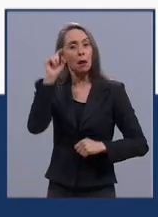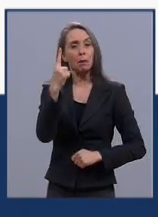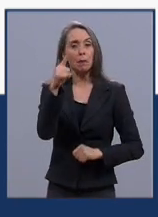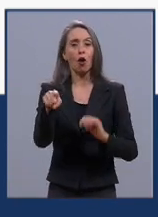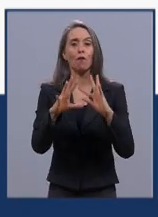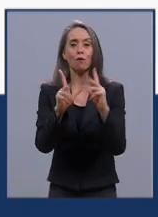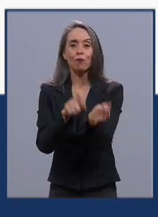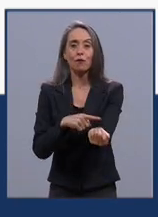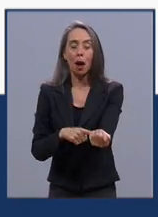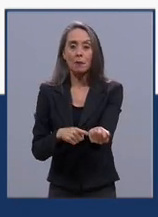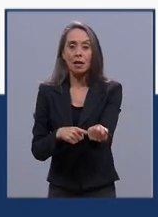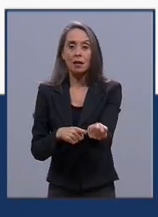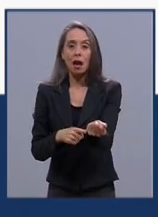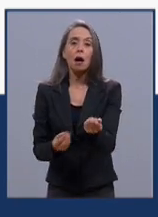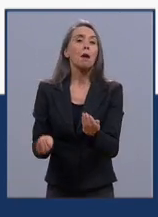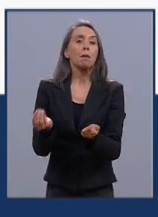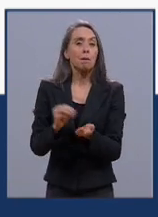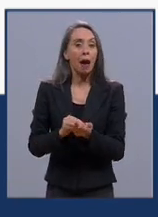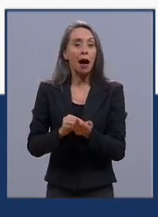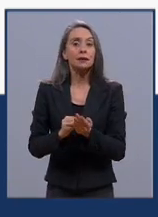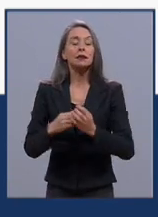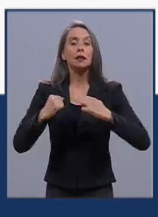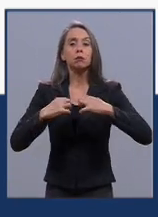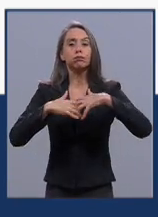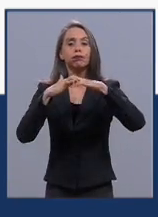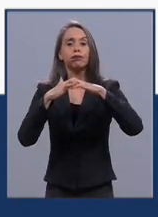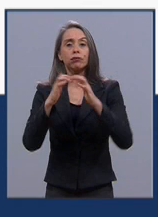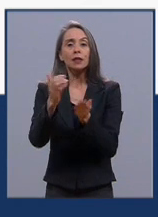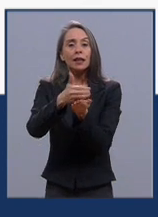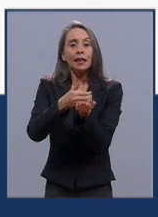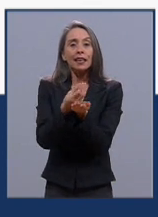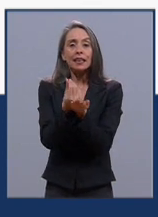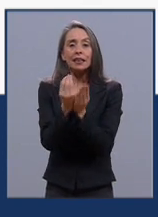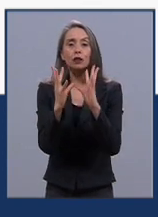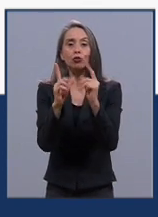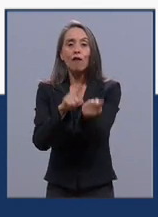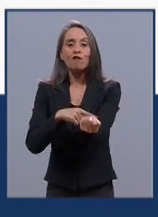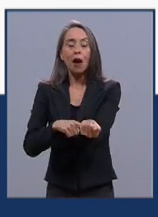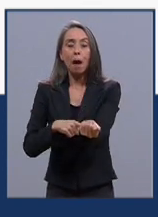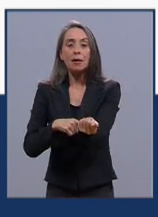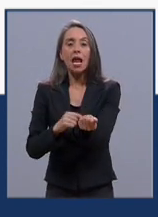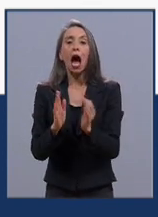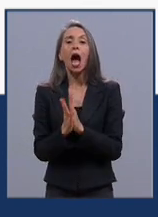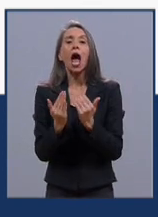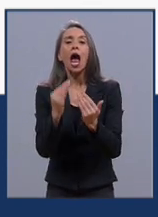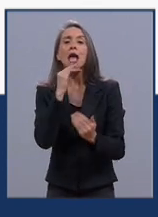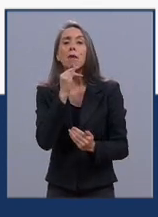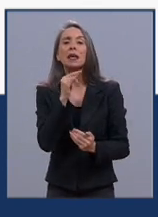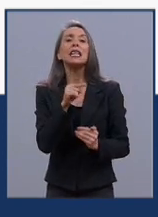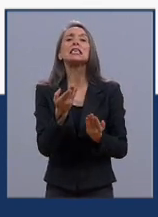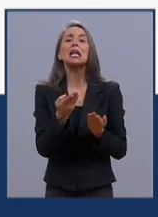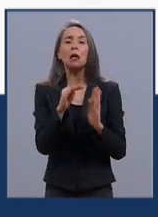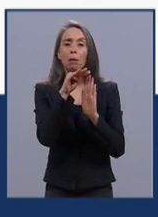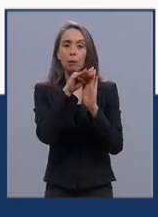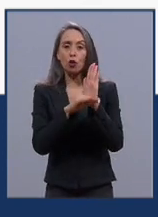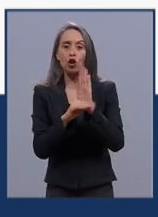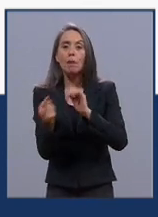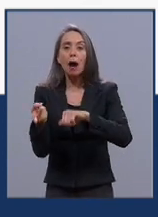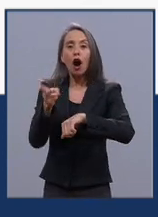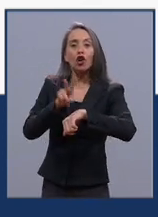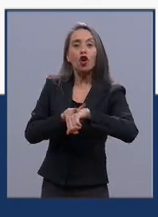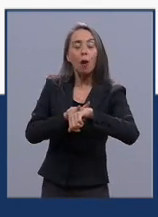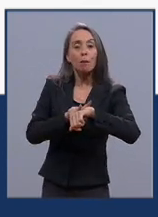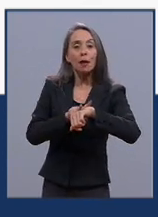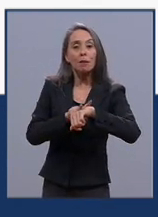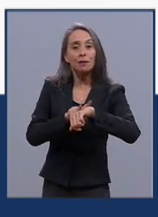la ampliación y fortalecimiento del ingreso familiar de emergencia que es un programa que complementa los